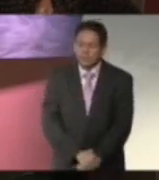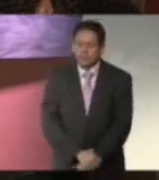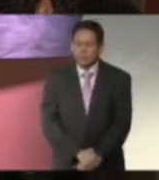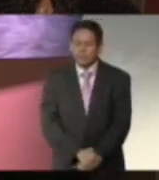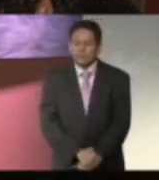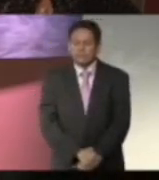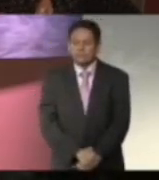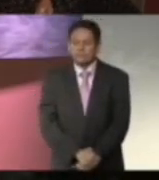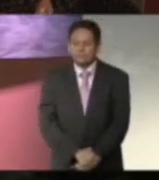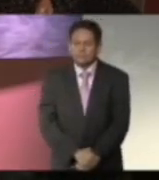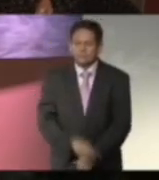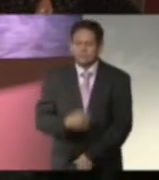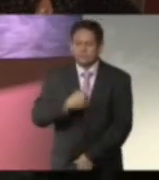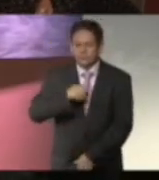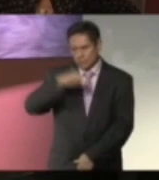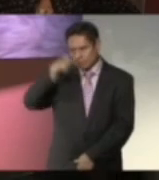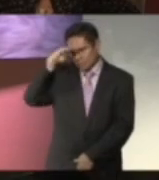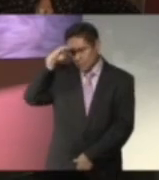que